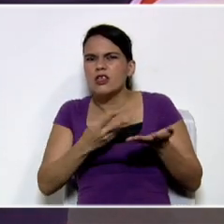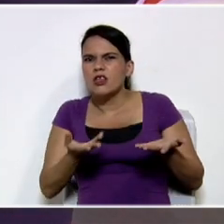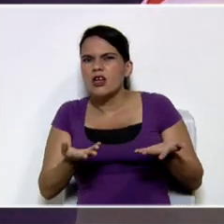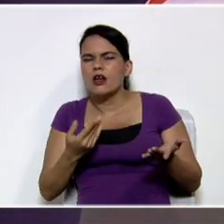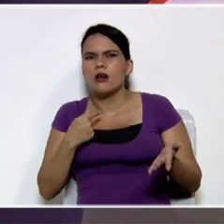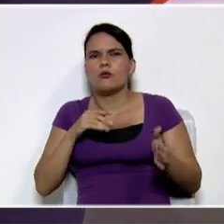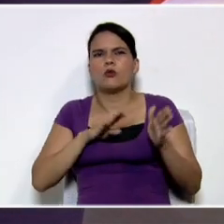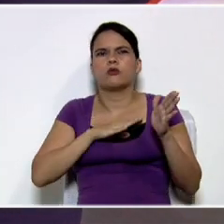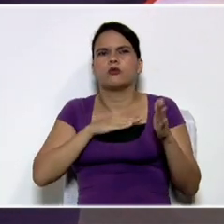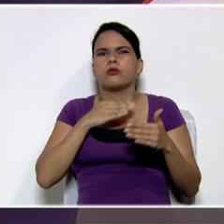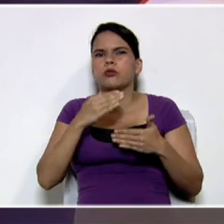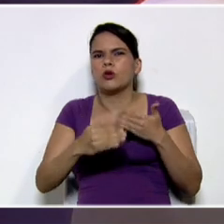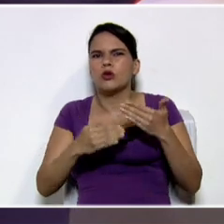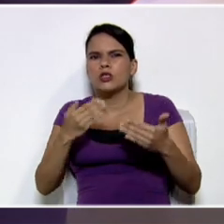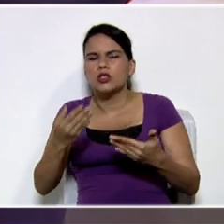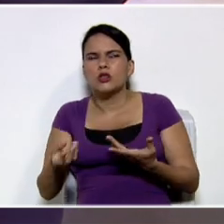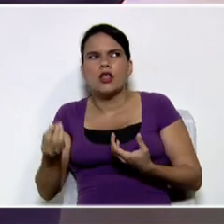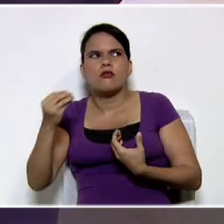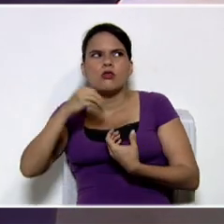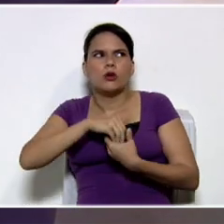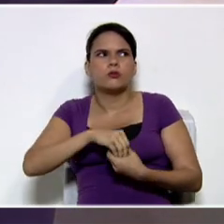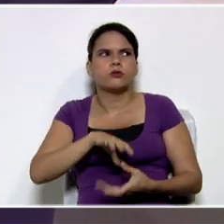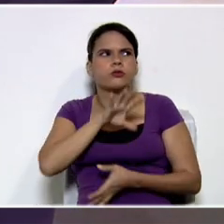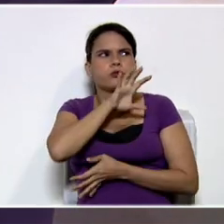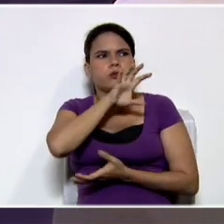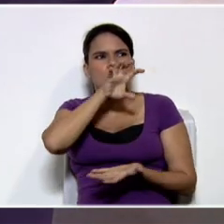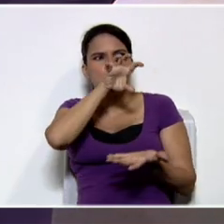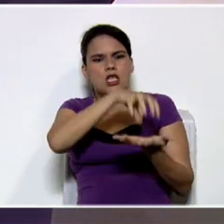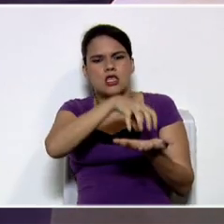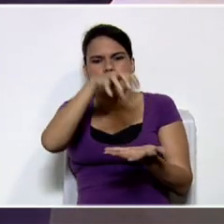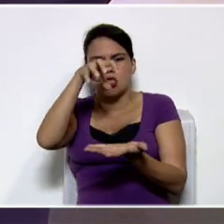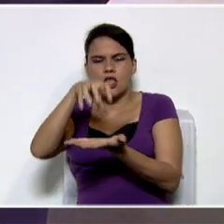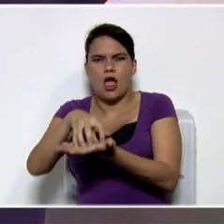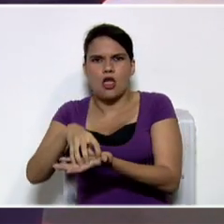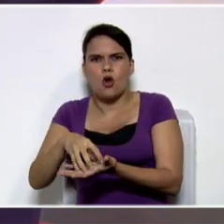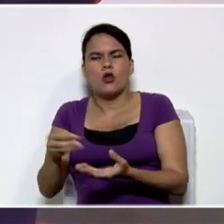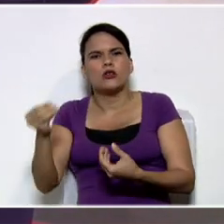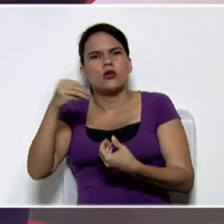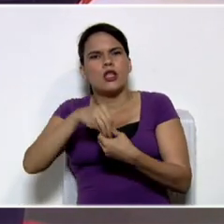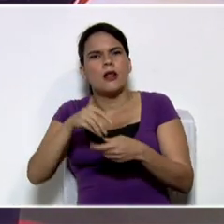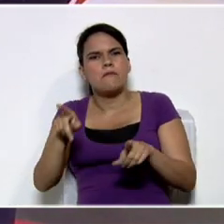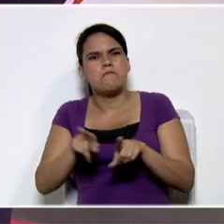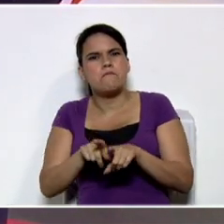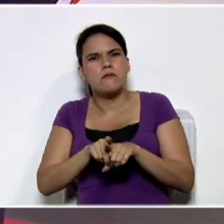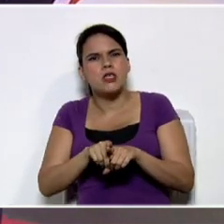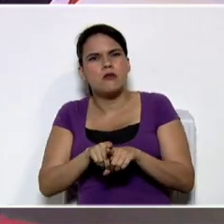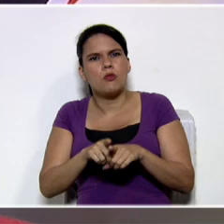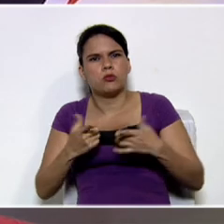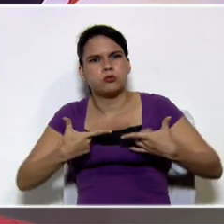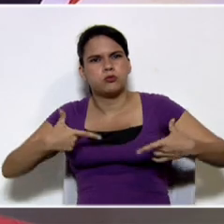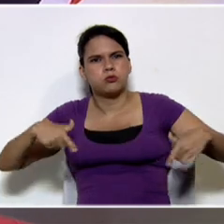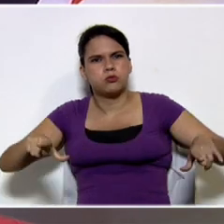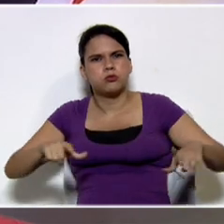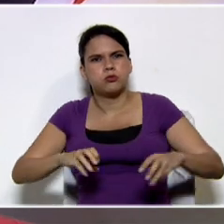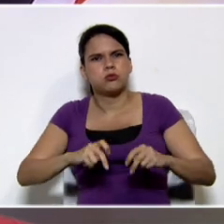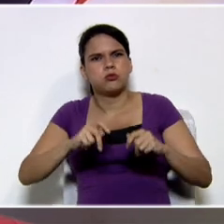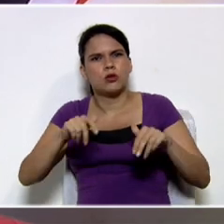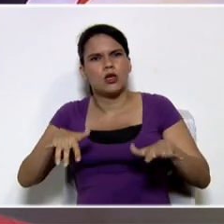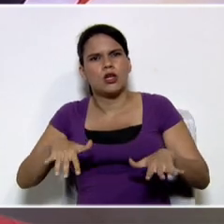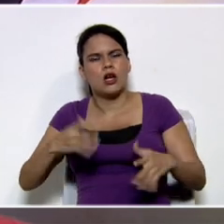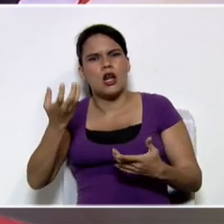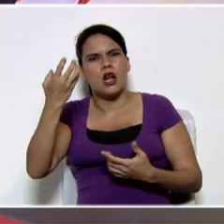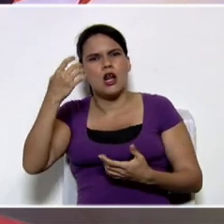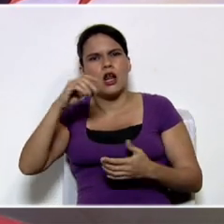enmarcado dentro de estados o dentro del mismo territorio nacional? Es importante que puntualicemos primero esto y vamos